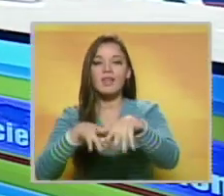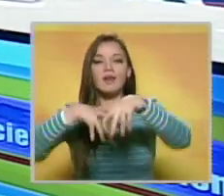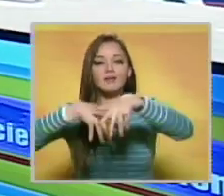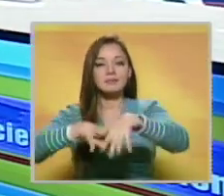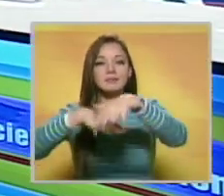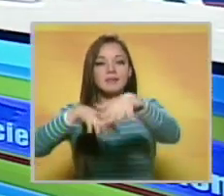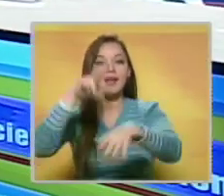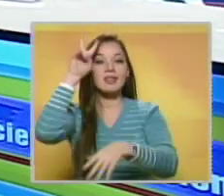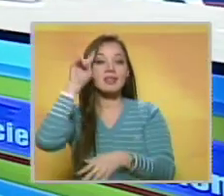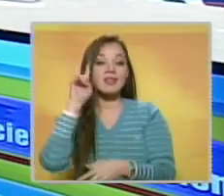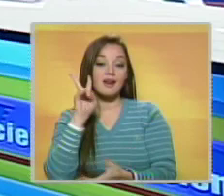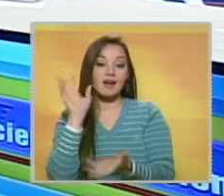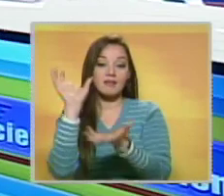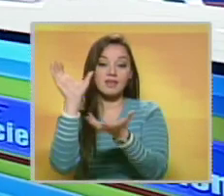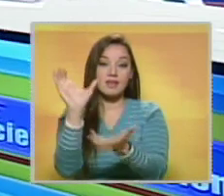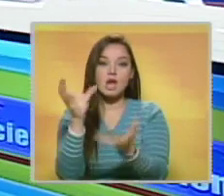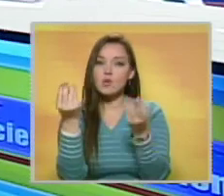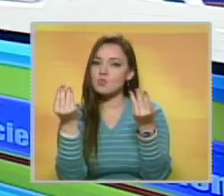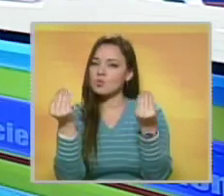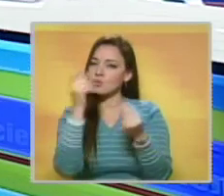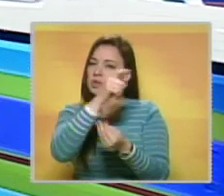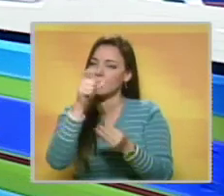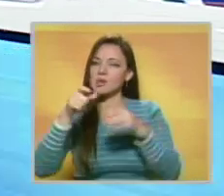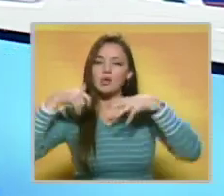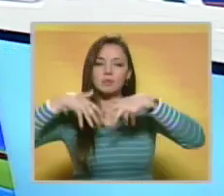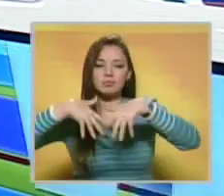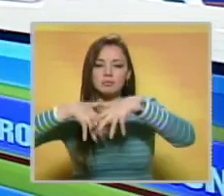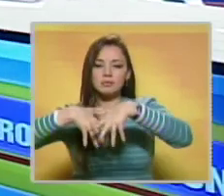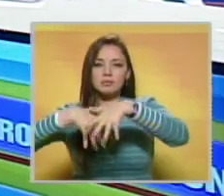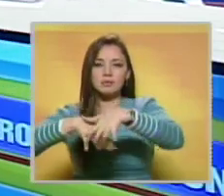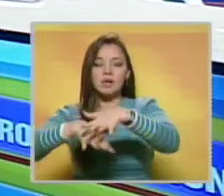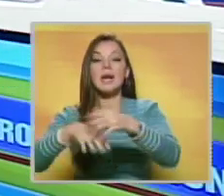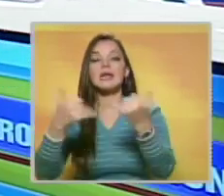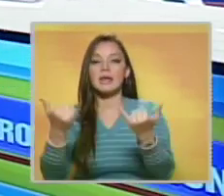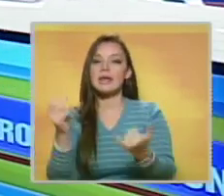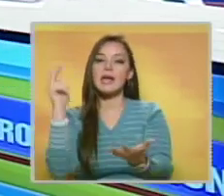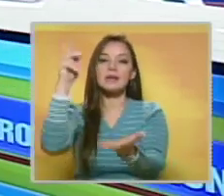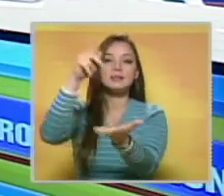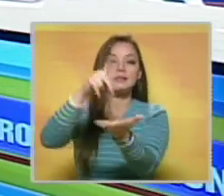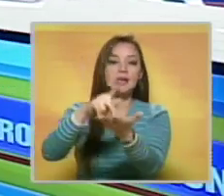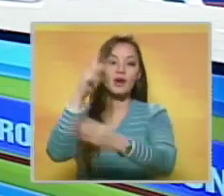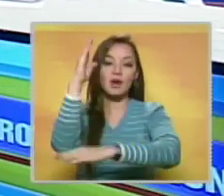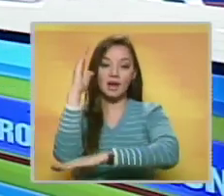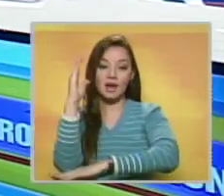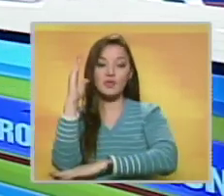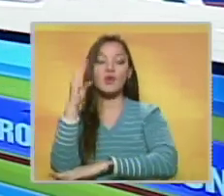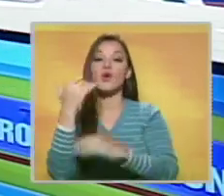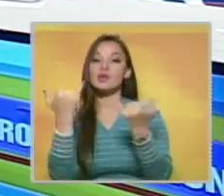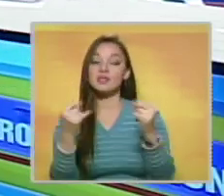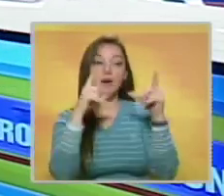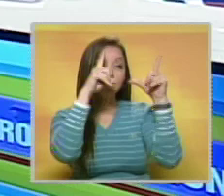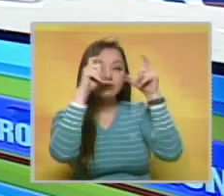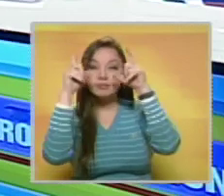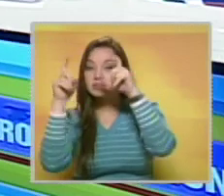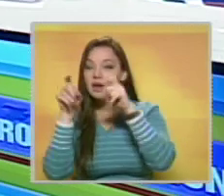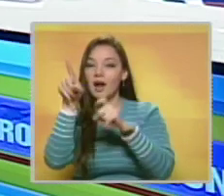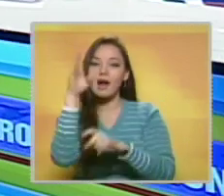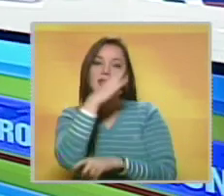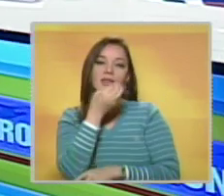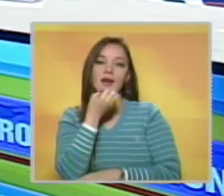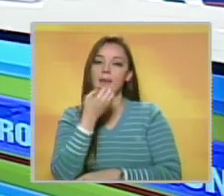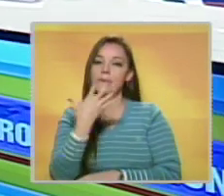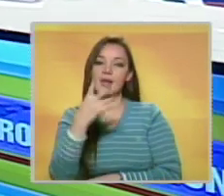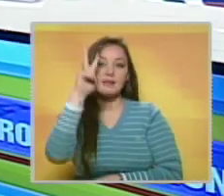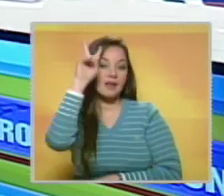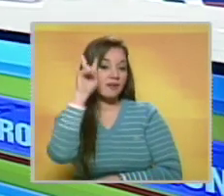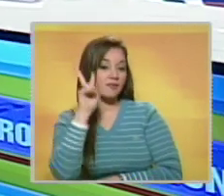una procesión que espera muchísima gente que se va a convocar, que ya están en Lara, tomándose fotos y visitando a esta hermosa